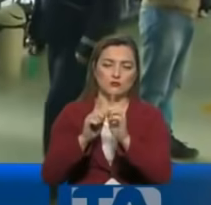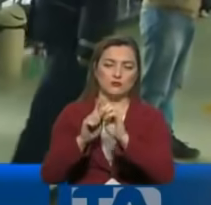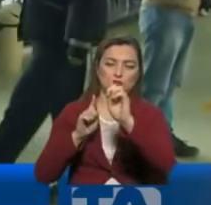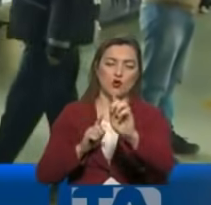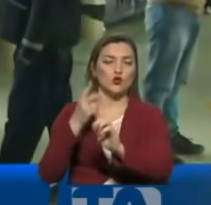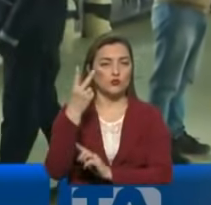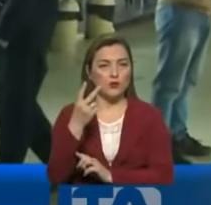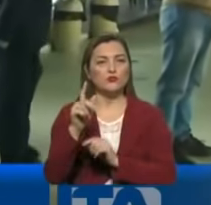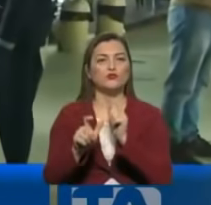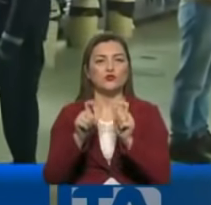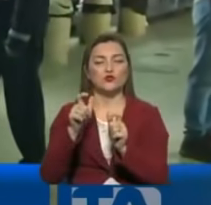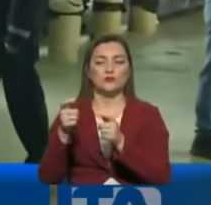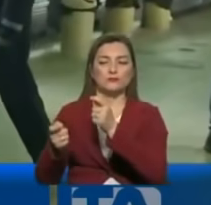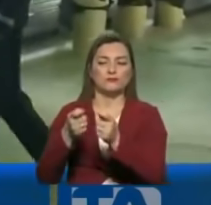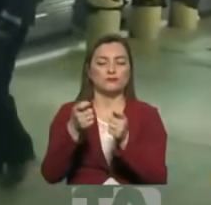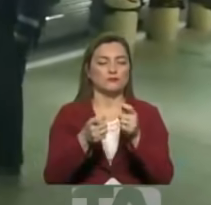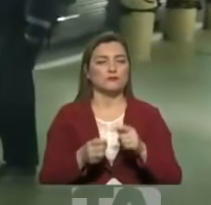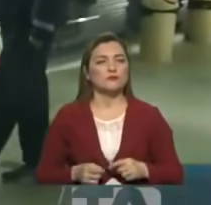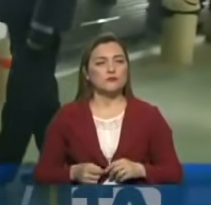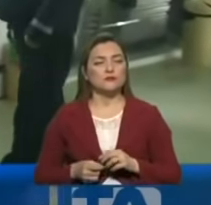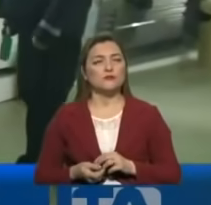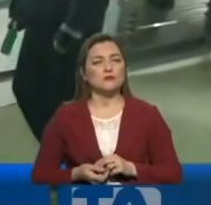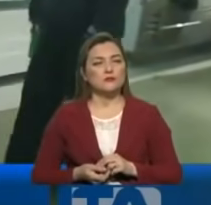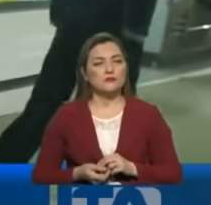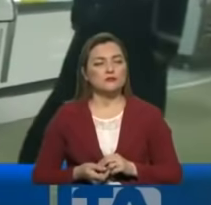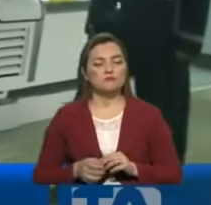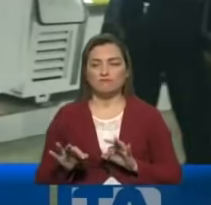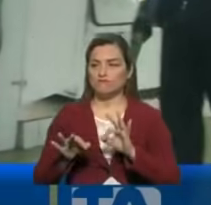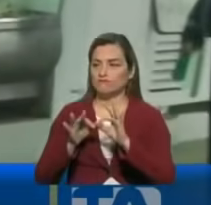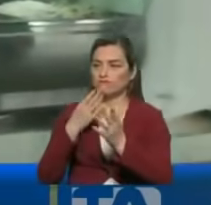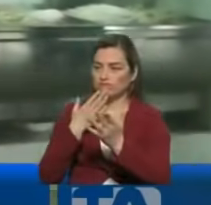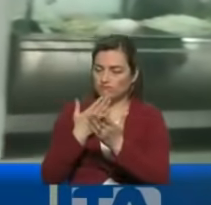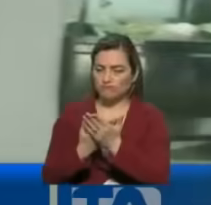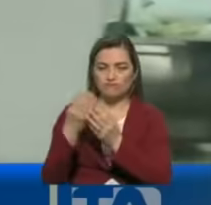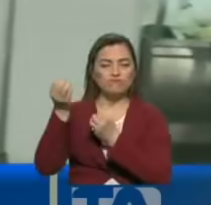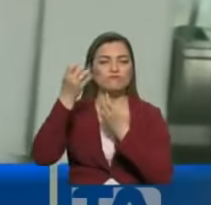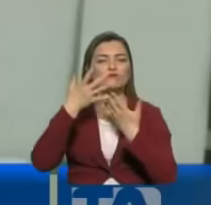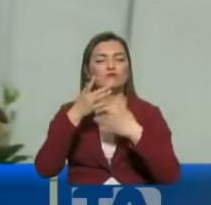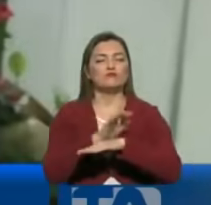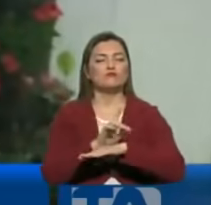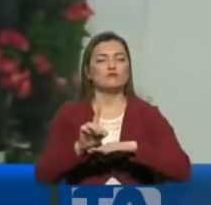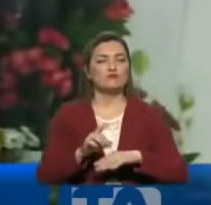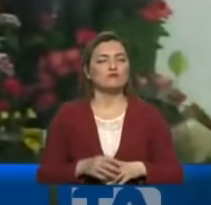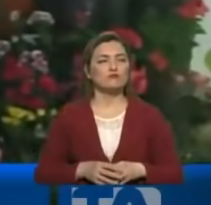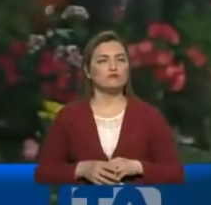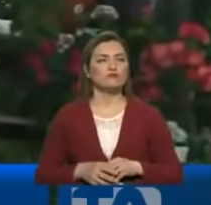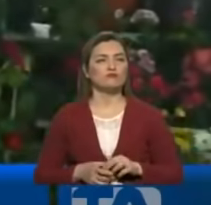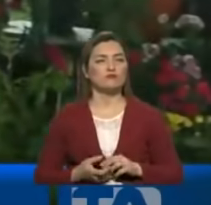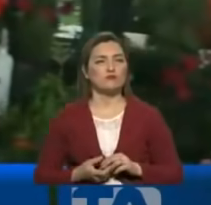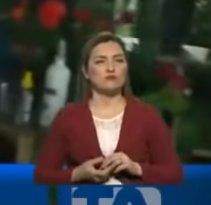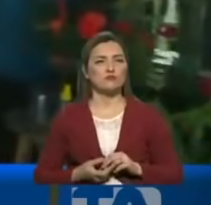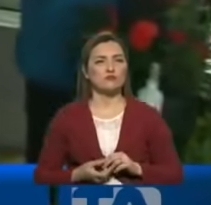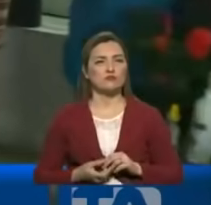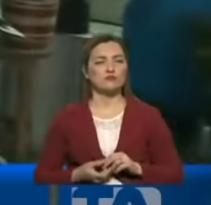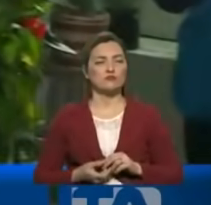ciudadano o del cliente hacia el comerciante o entre ellos. Perfecto, le agradecemos muchísimo, señor director. Ahora queremos avanzar por